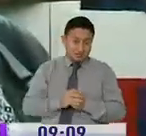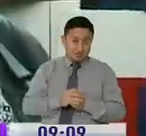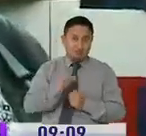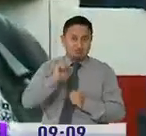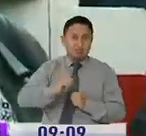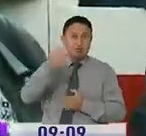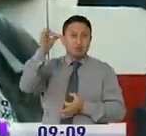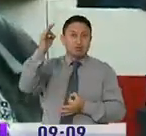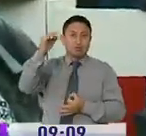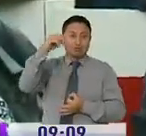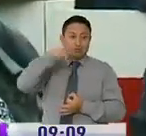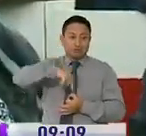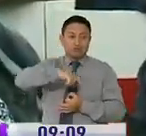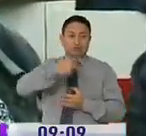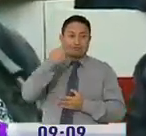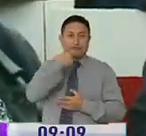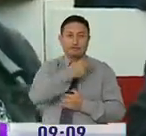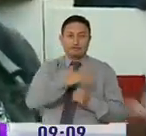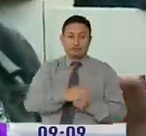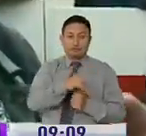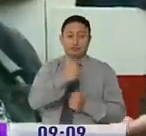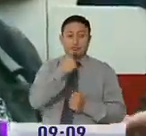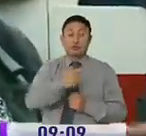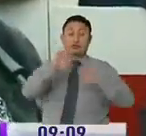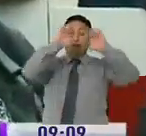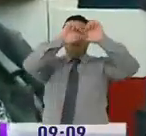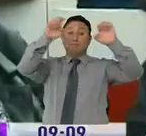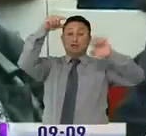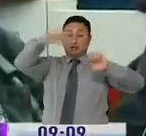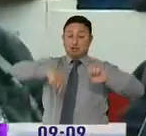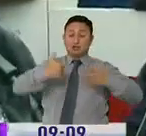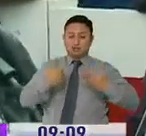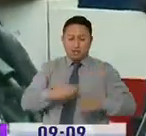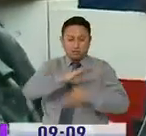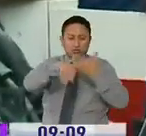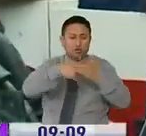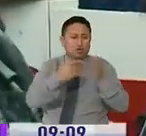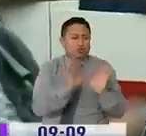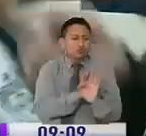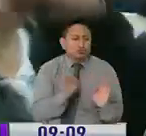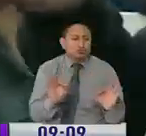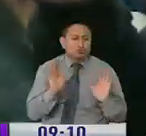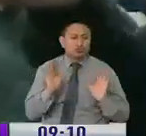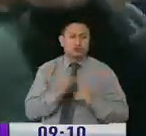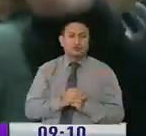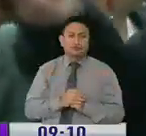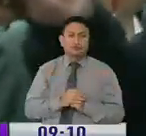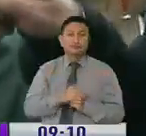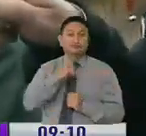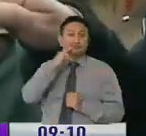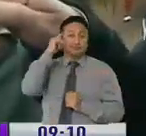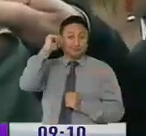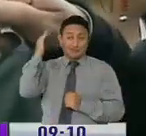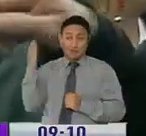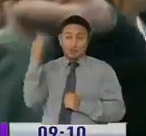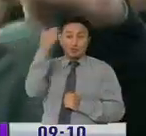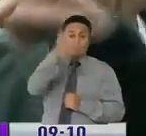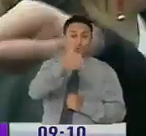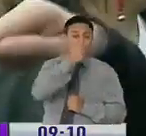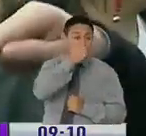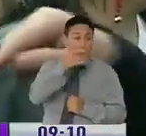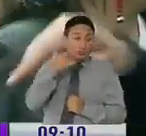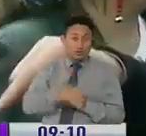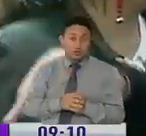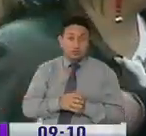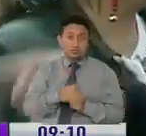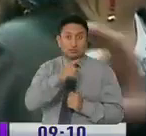que es absolutamente falso, diciendo que Texaco había dejado todo limpio. Rafael Correa fue a la Amazonía y los pobladores de